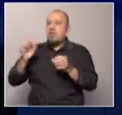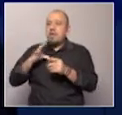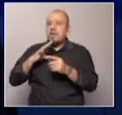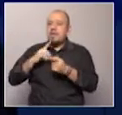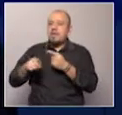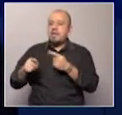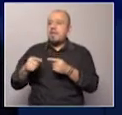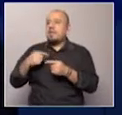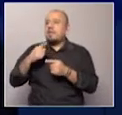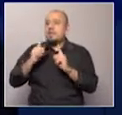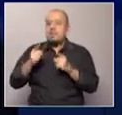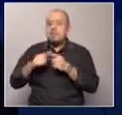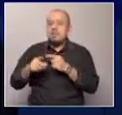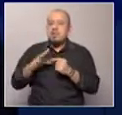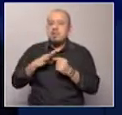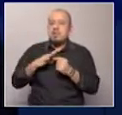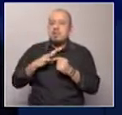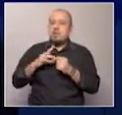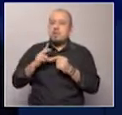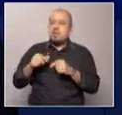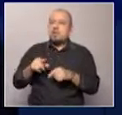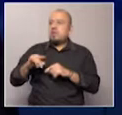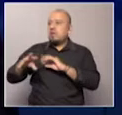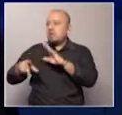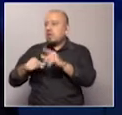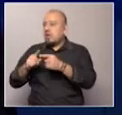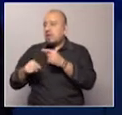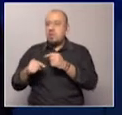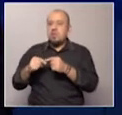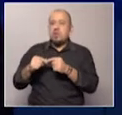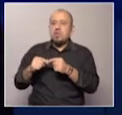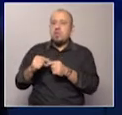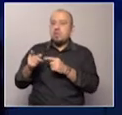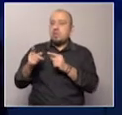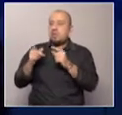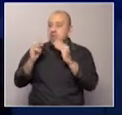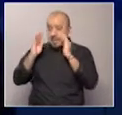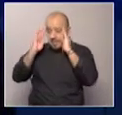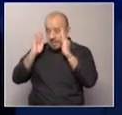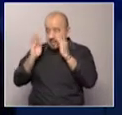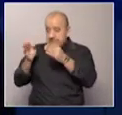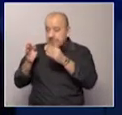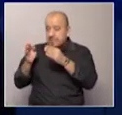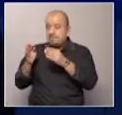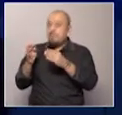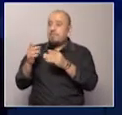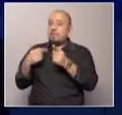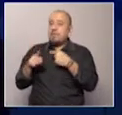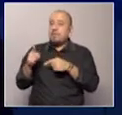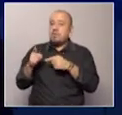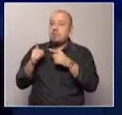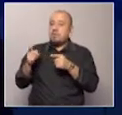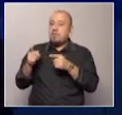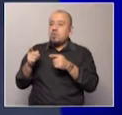la mitad de la población ha cometido el delito vinculado a una sustancia por lo tanto atacar es muy importante lo que pasa que no es no es la